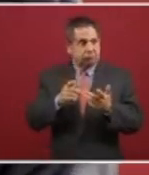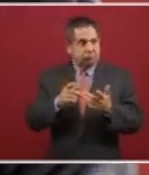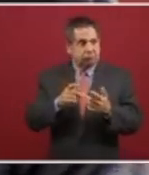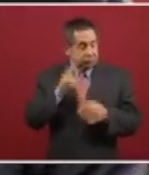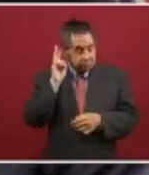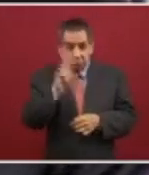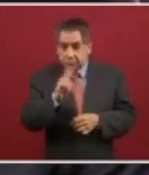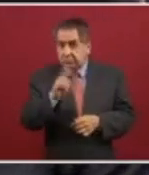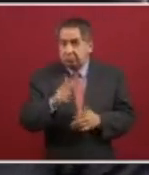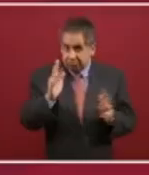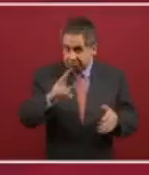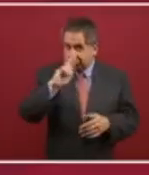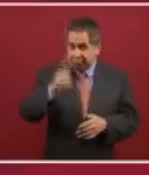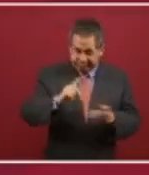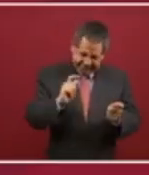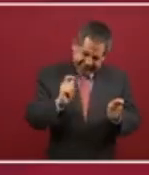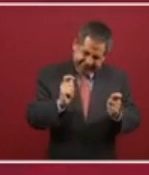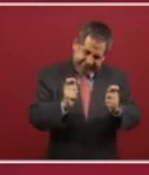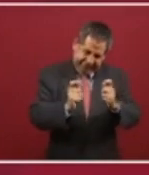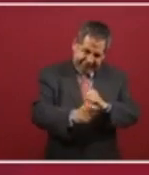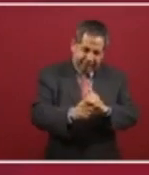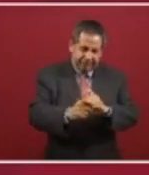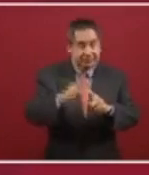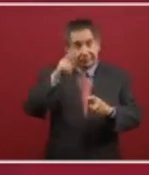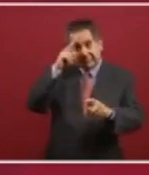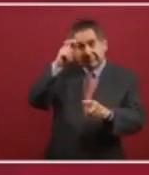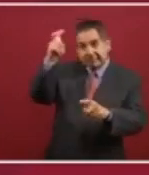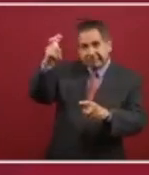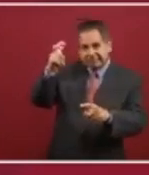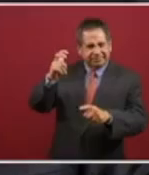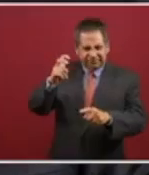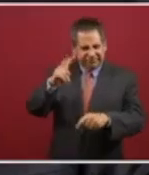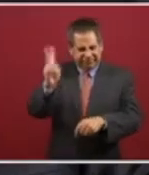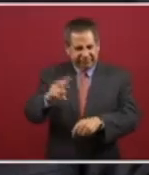esto? ¿O estoy soñando?